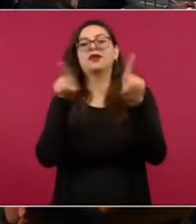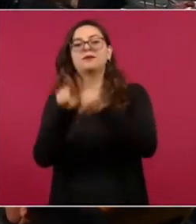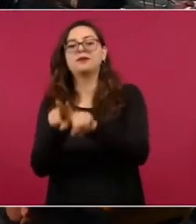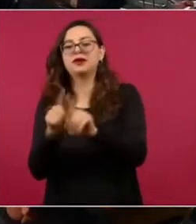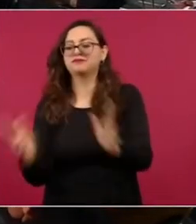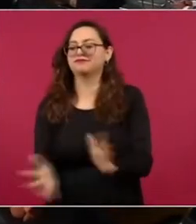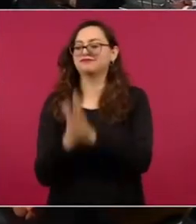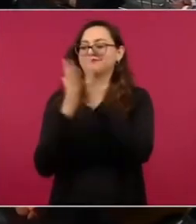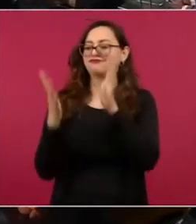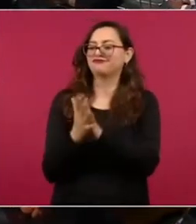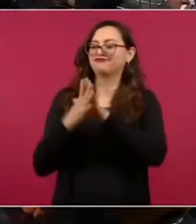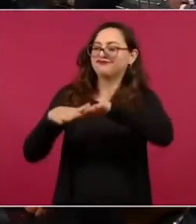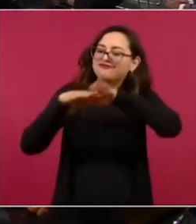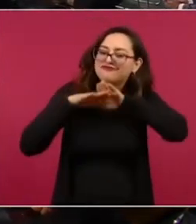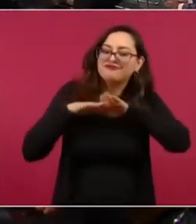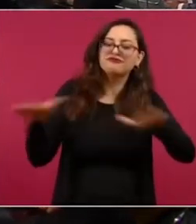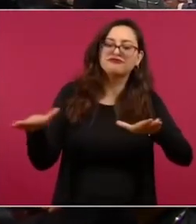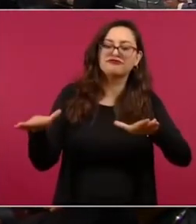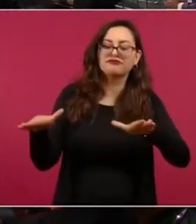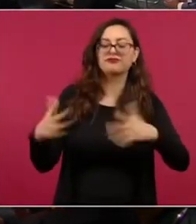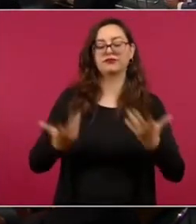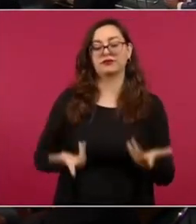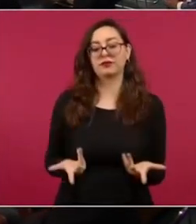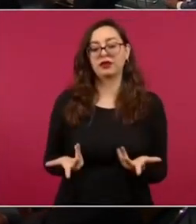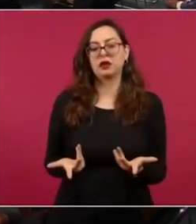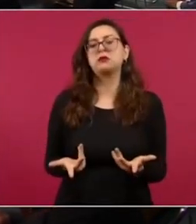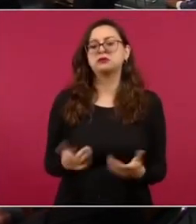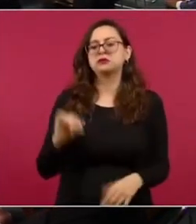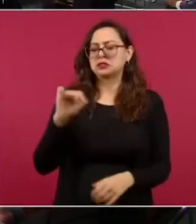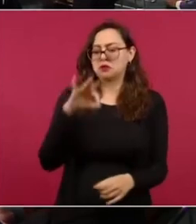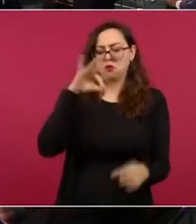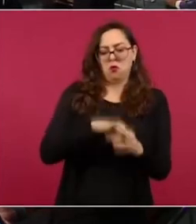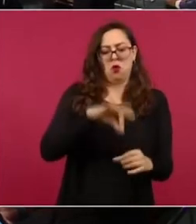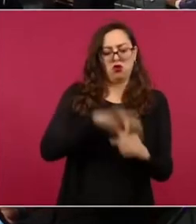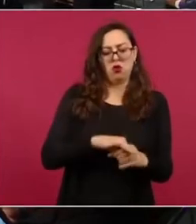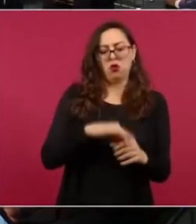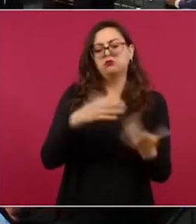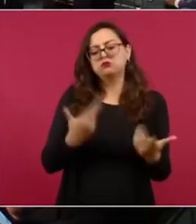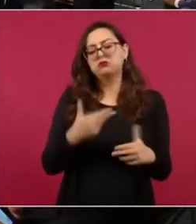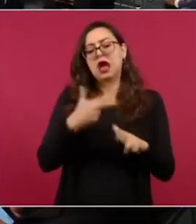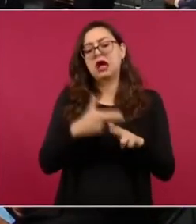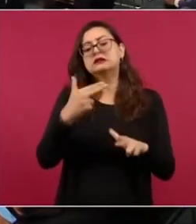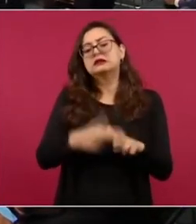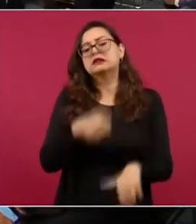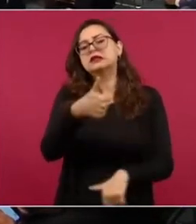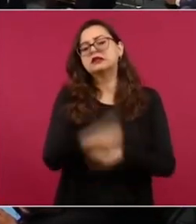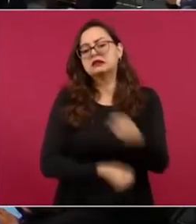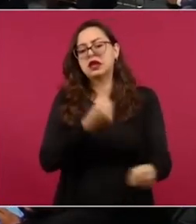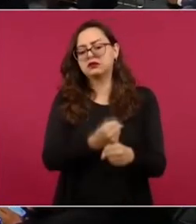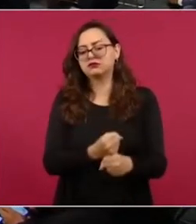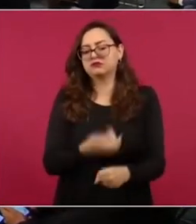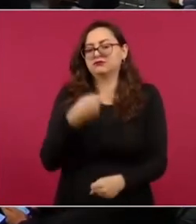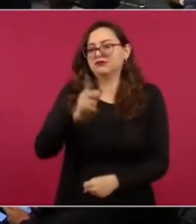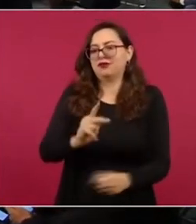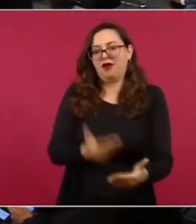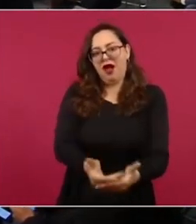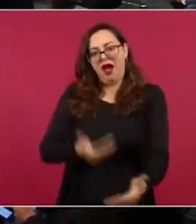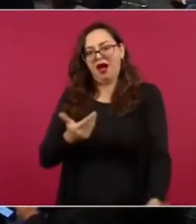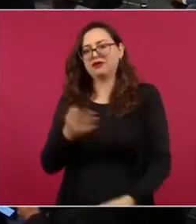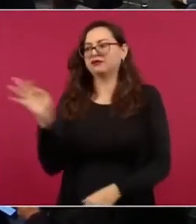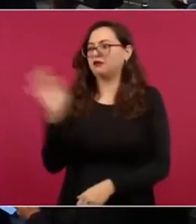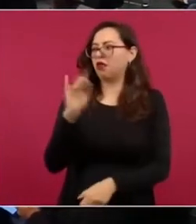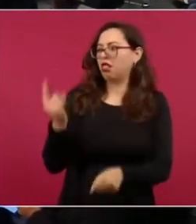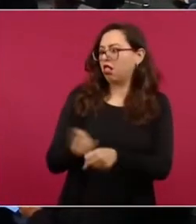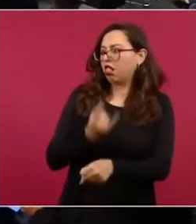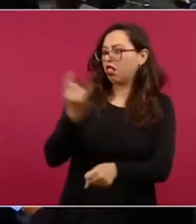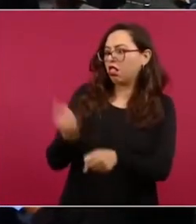Nos eligen por 6 años, pero si no hay buenos resultados, el gobierno puede